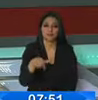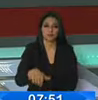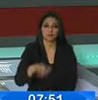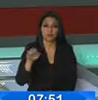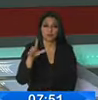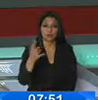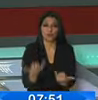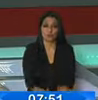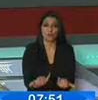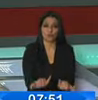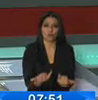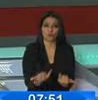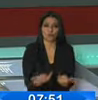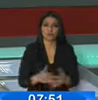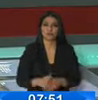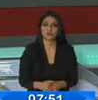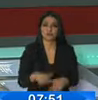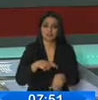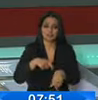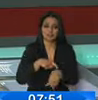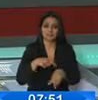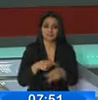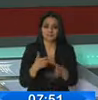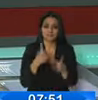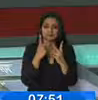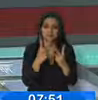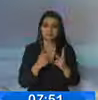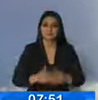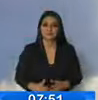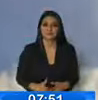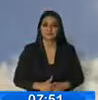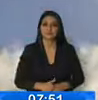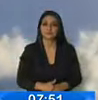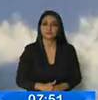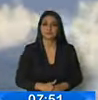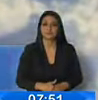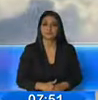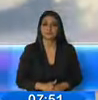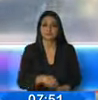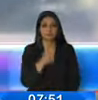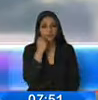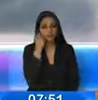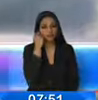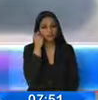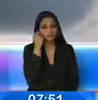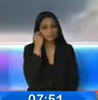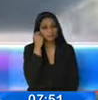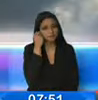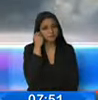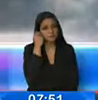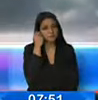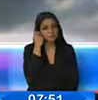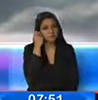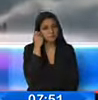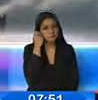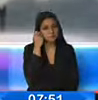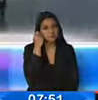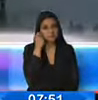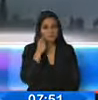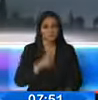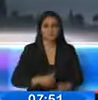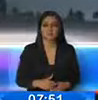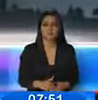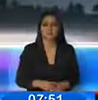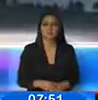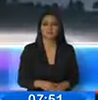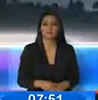julio, o sea, nos quedan poquitas horas. Veamos. Quito es un Edén de maravillas, poblado